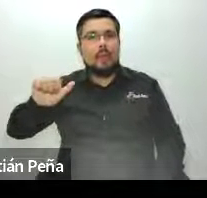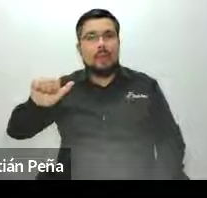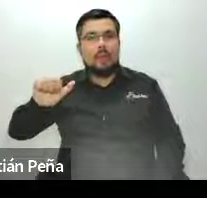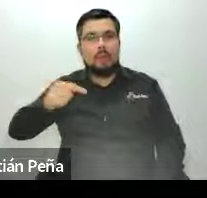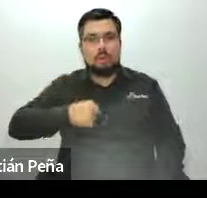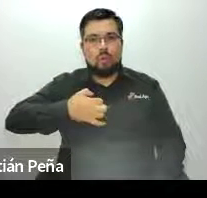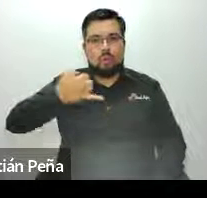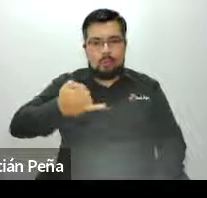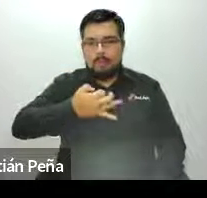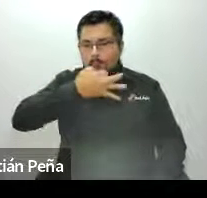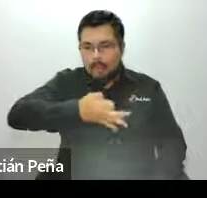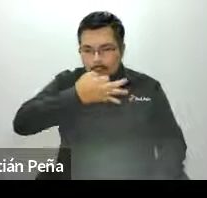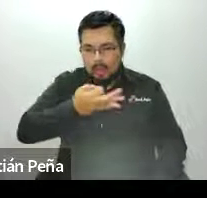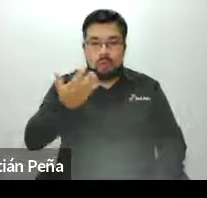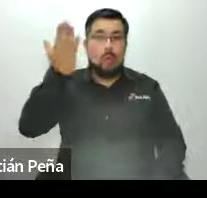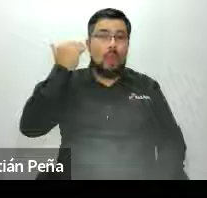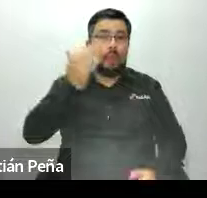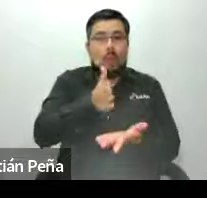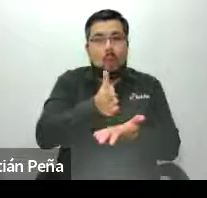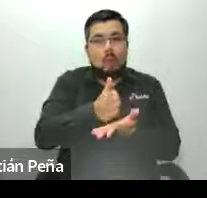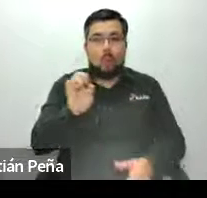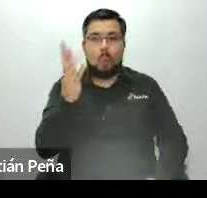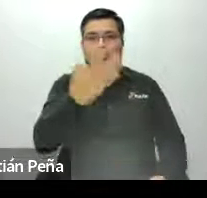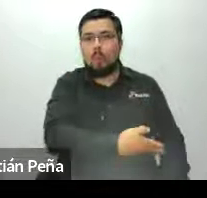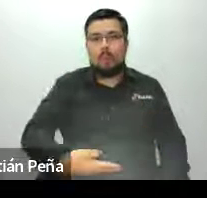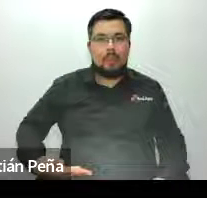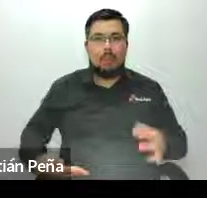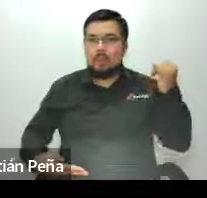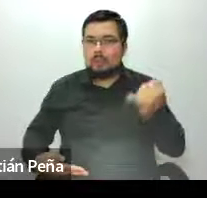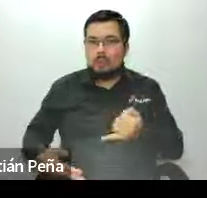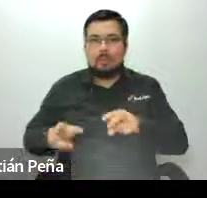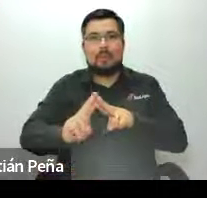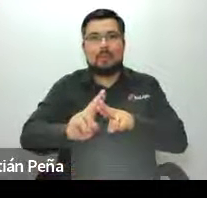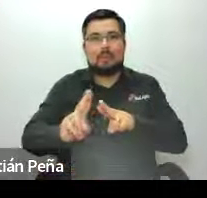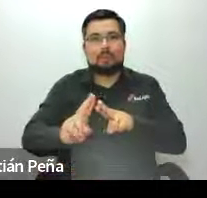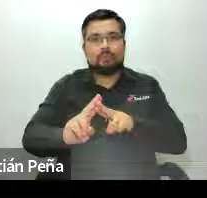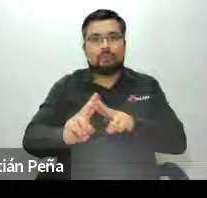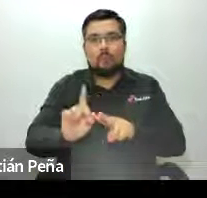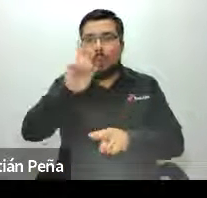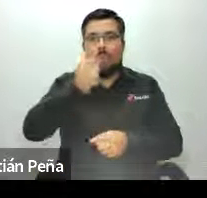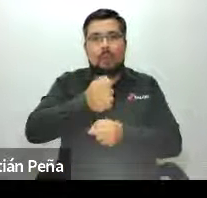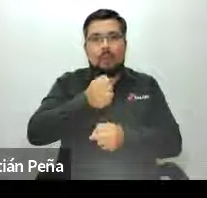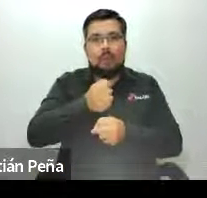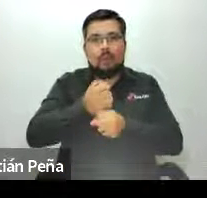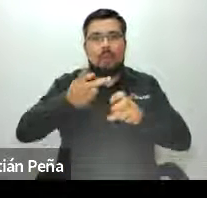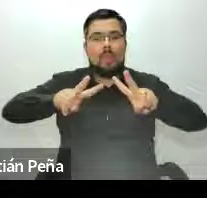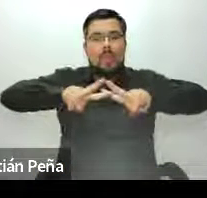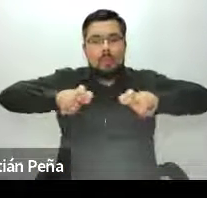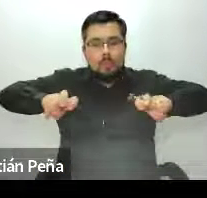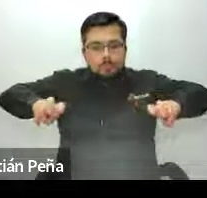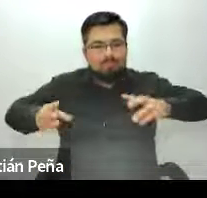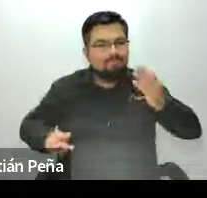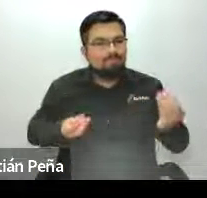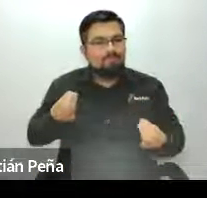colegio, en el cuarto medio siempre se hacía un trabajo de investigación respecto de